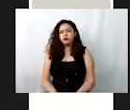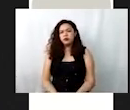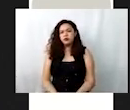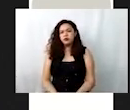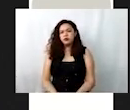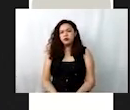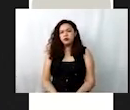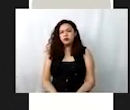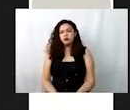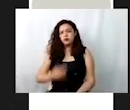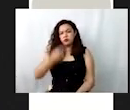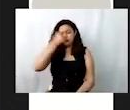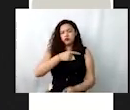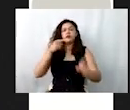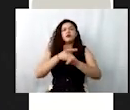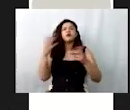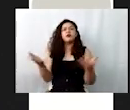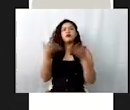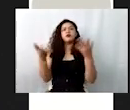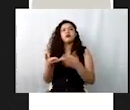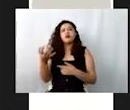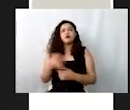implementar esos objetivos, el gobierno